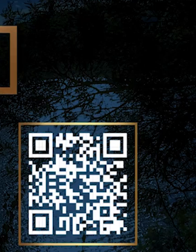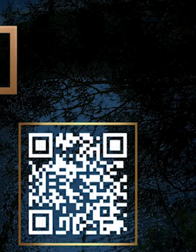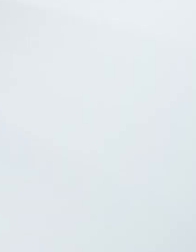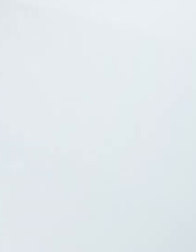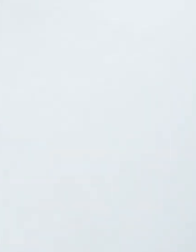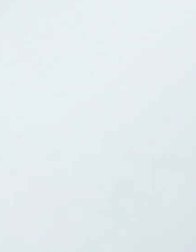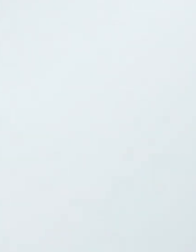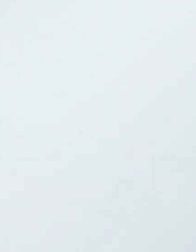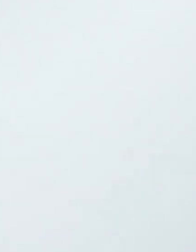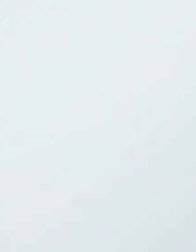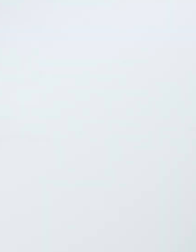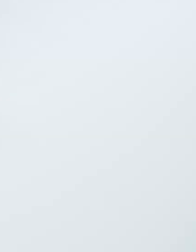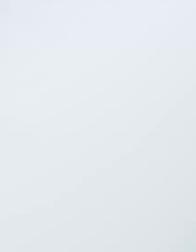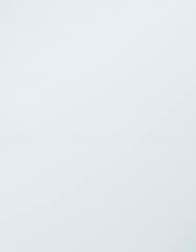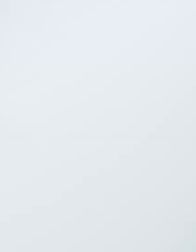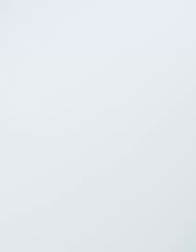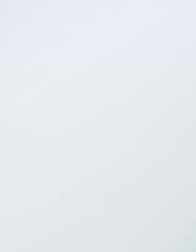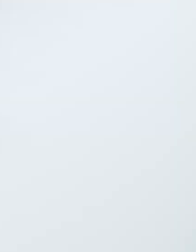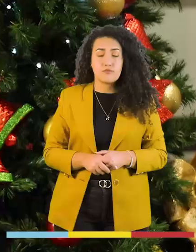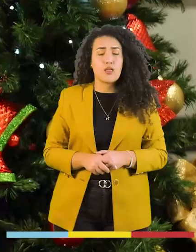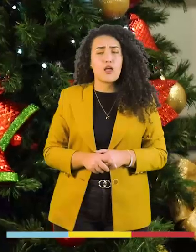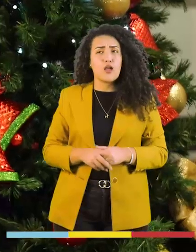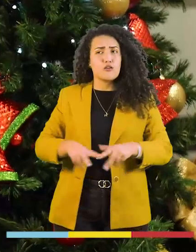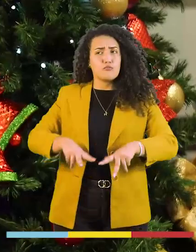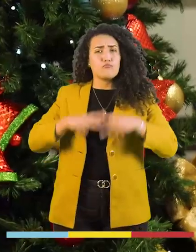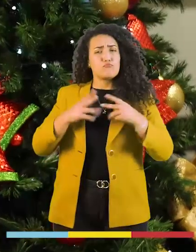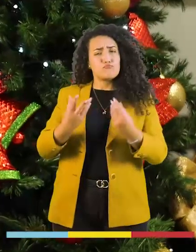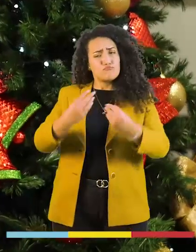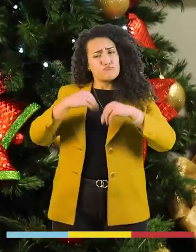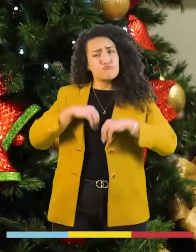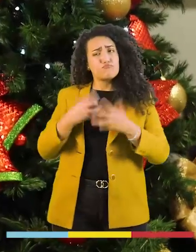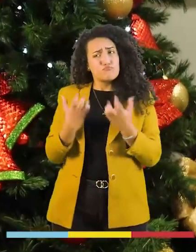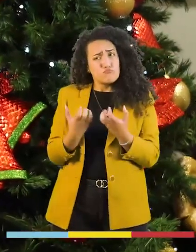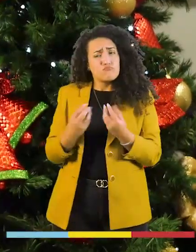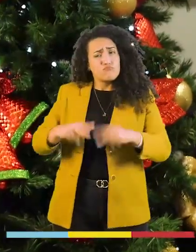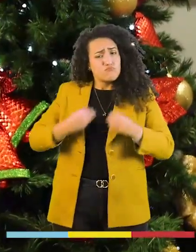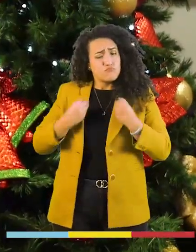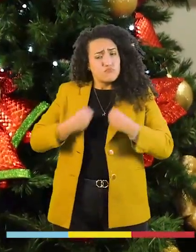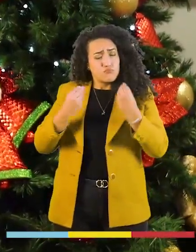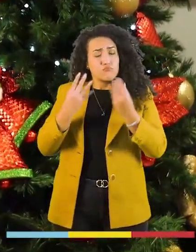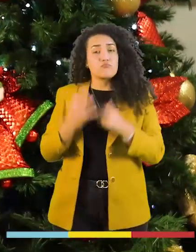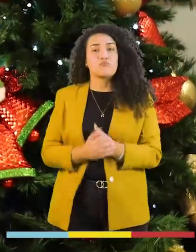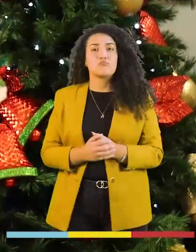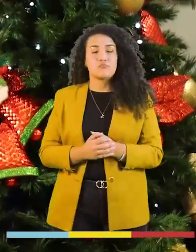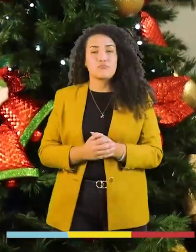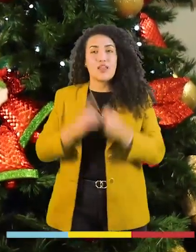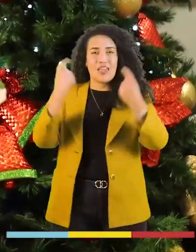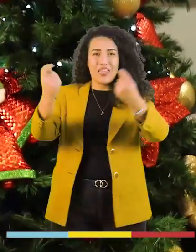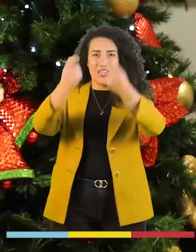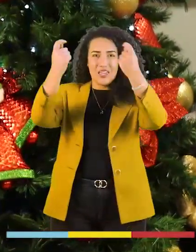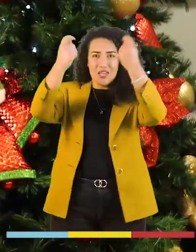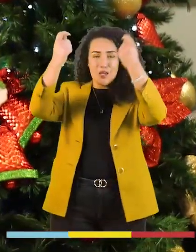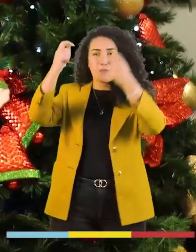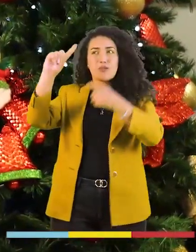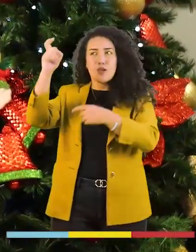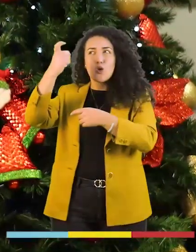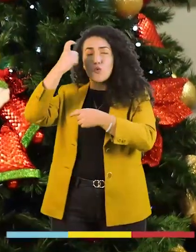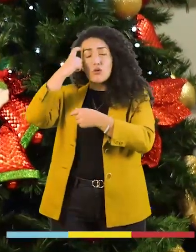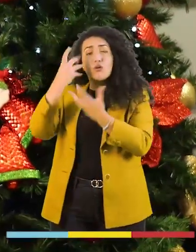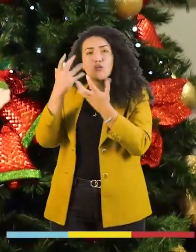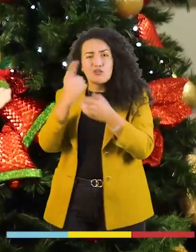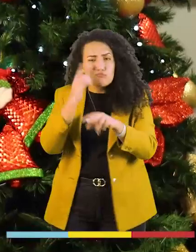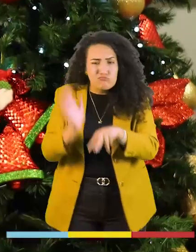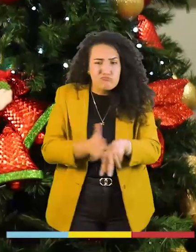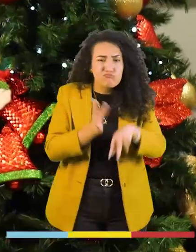www.marcacundinamarca.com con el código Descubre Cundinamarca. Darle sentido a la vida es la campaña con que la Gobernación